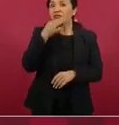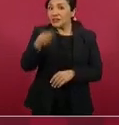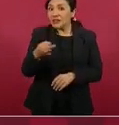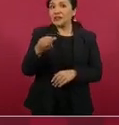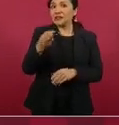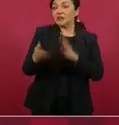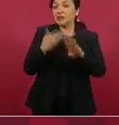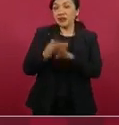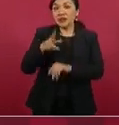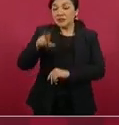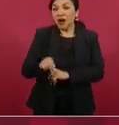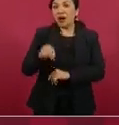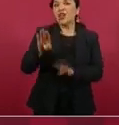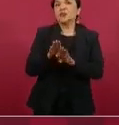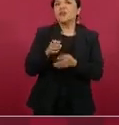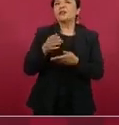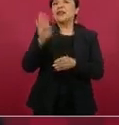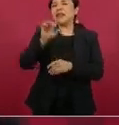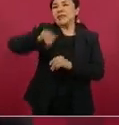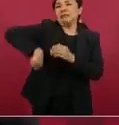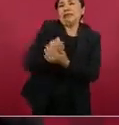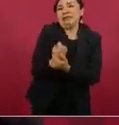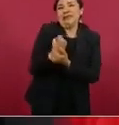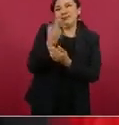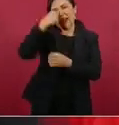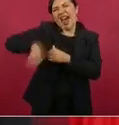la mano, torciéndole el brazo,